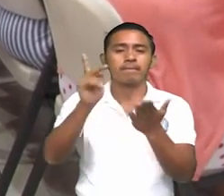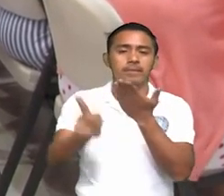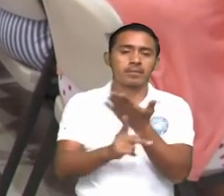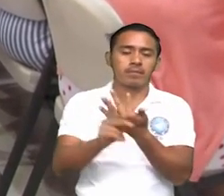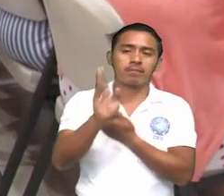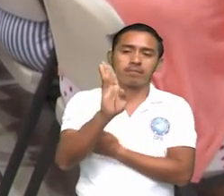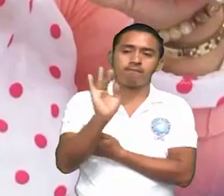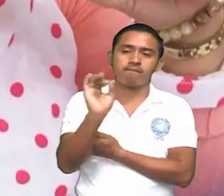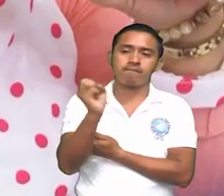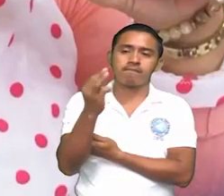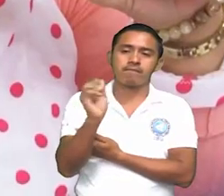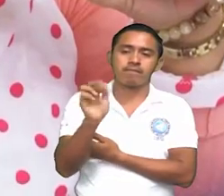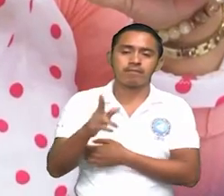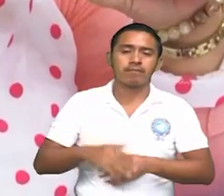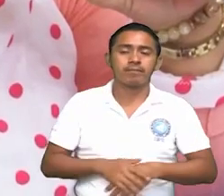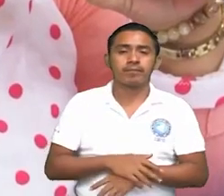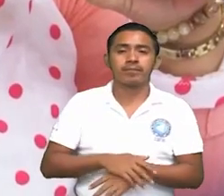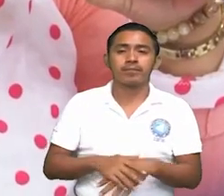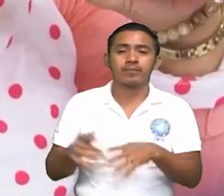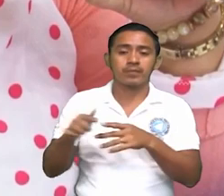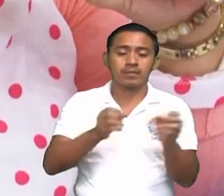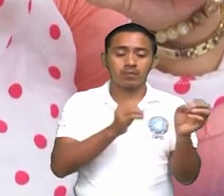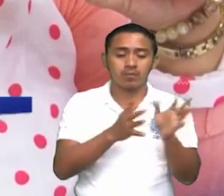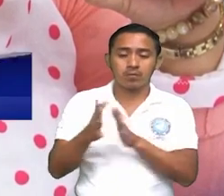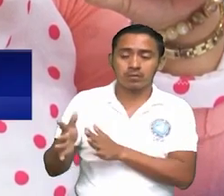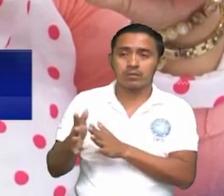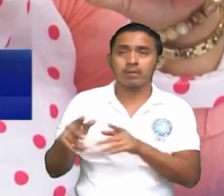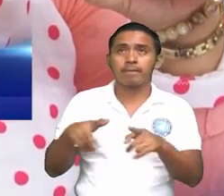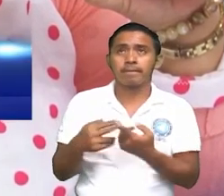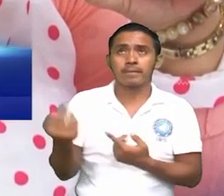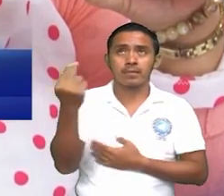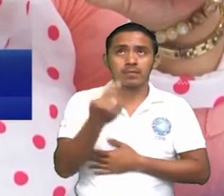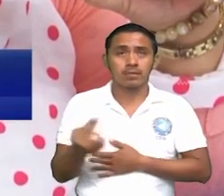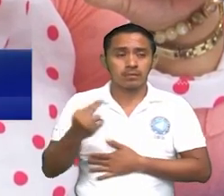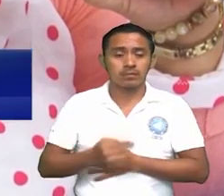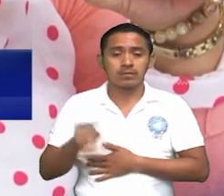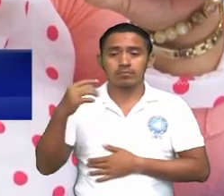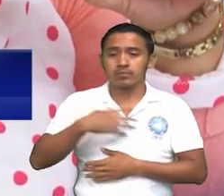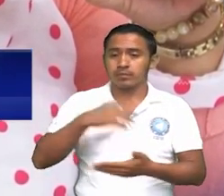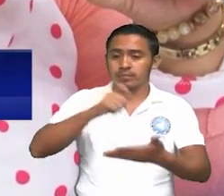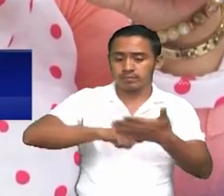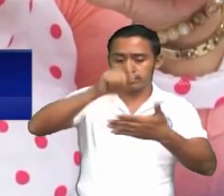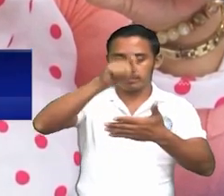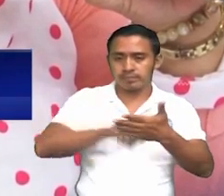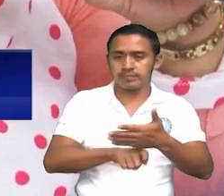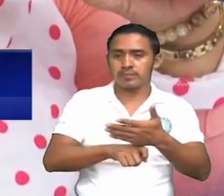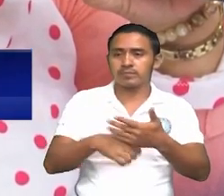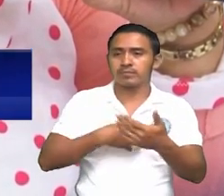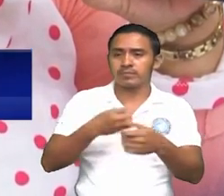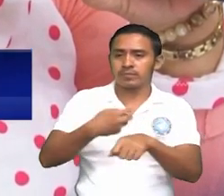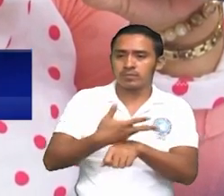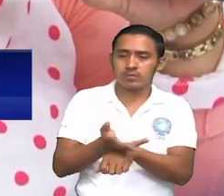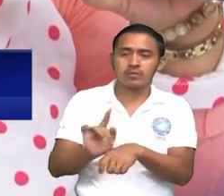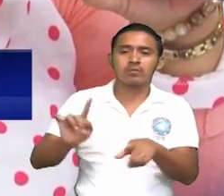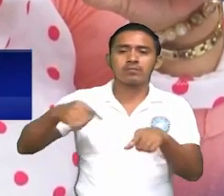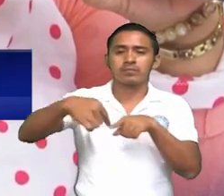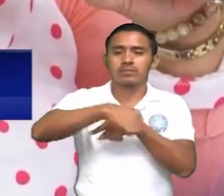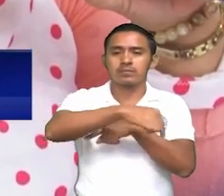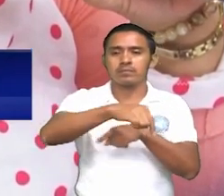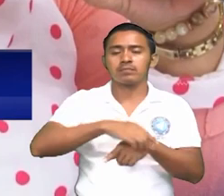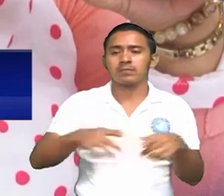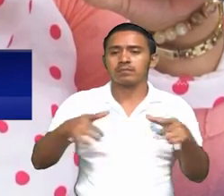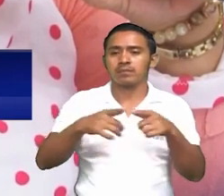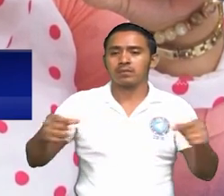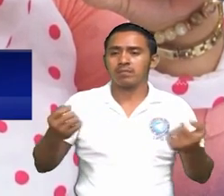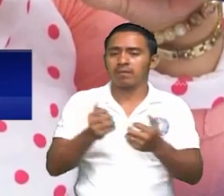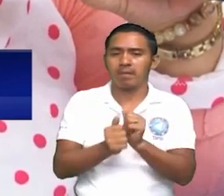Martínez. Esta ordenanza entrará en vigencia a partir de su aprobación por el Consejo Municipal de Managua,